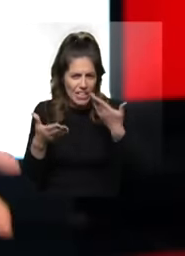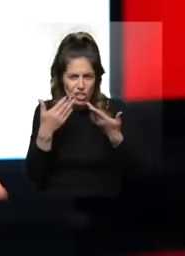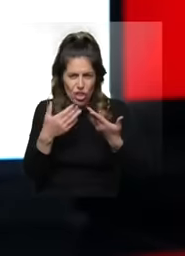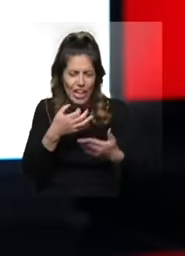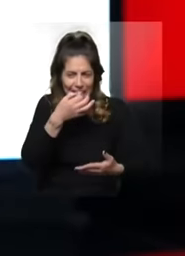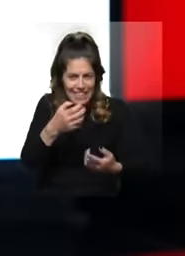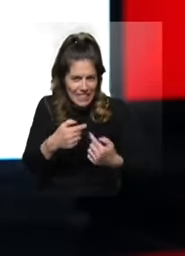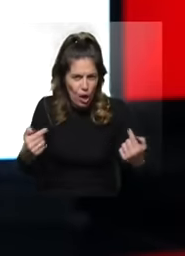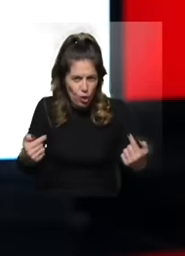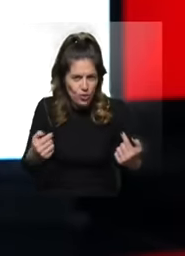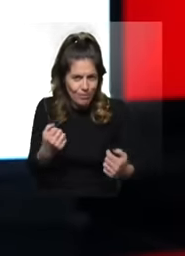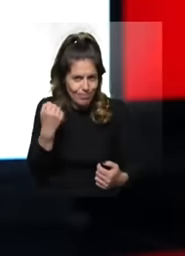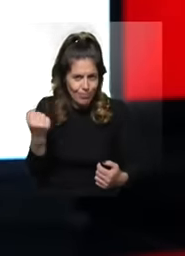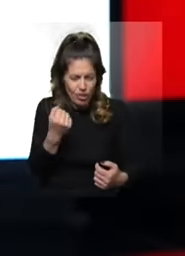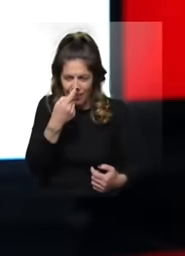mucha cosa.